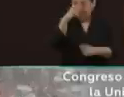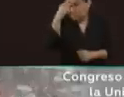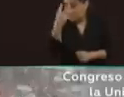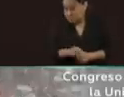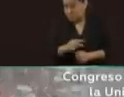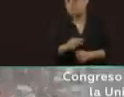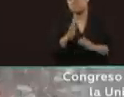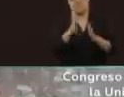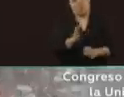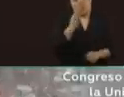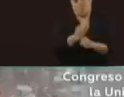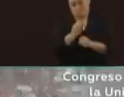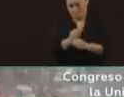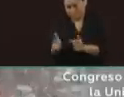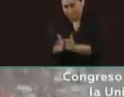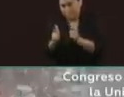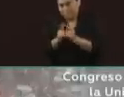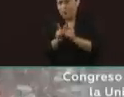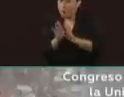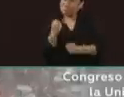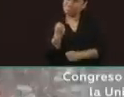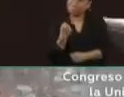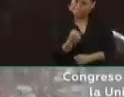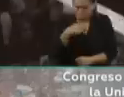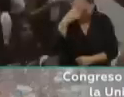Aquí está la resistencia de México.